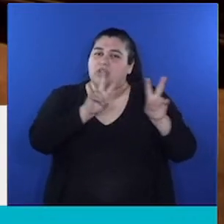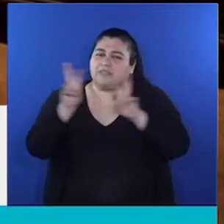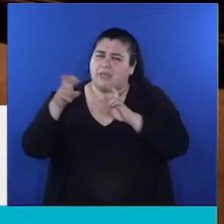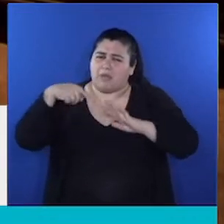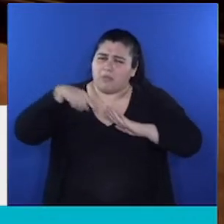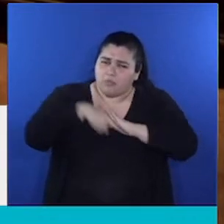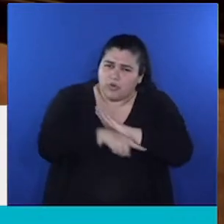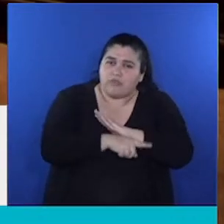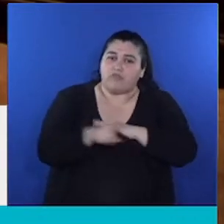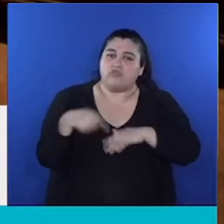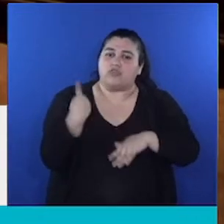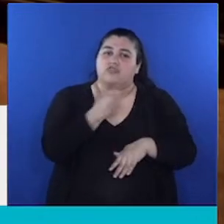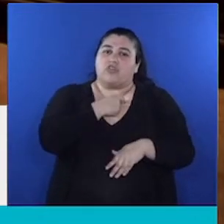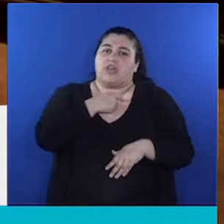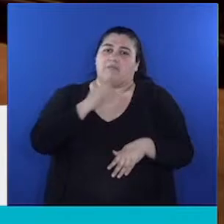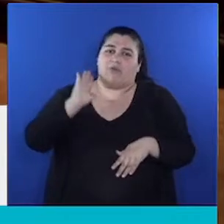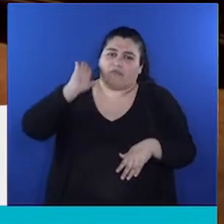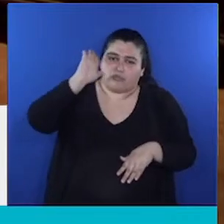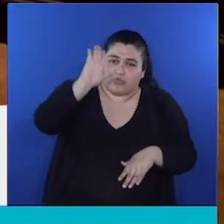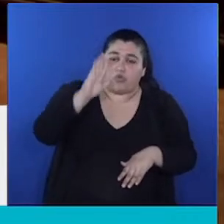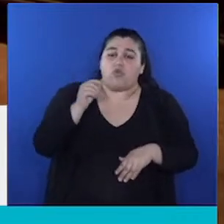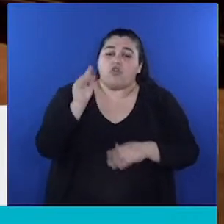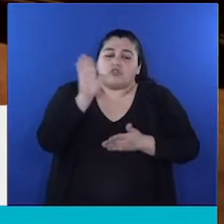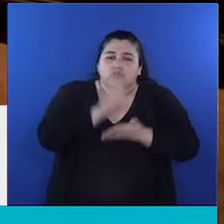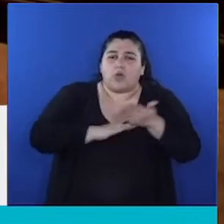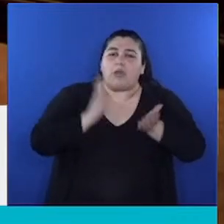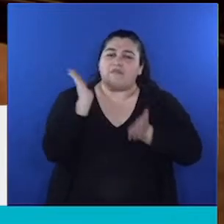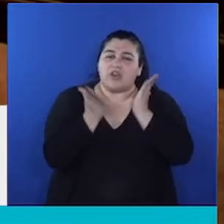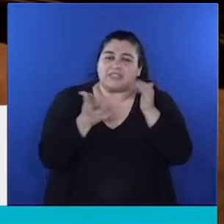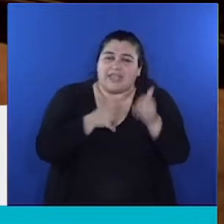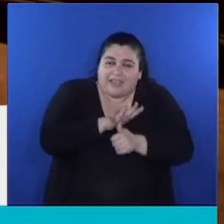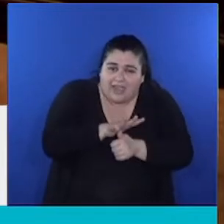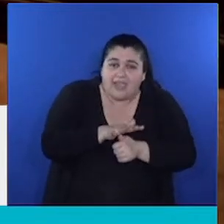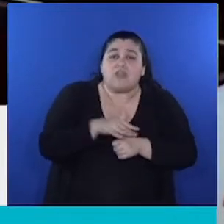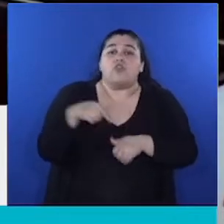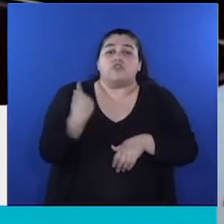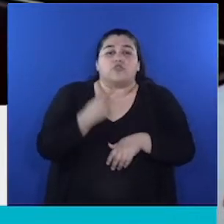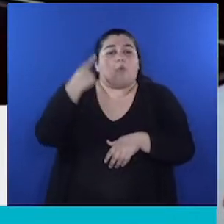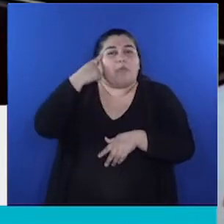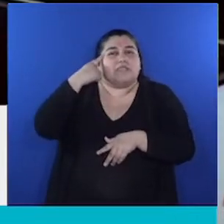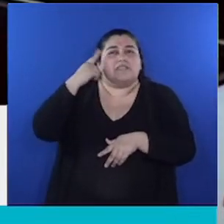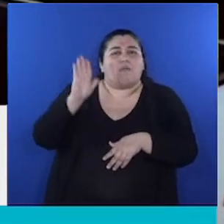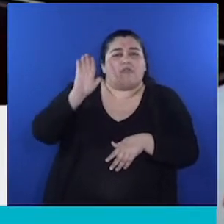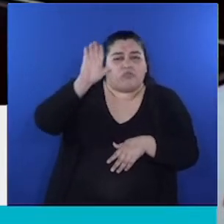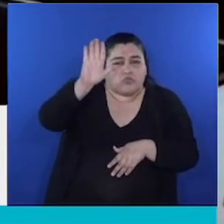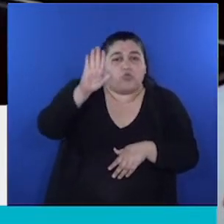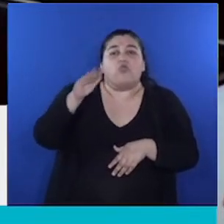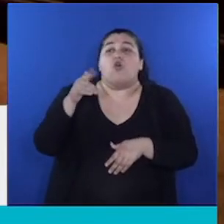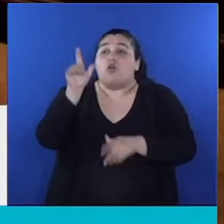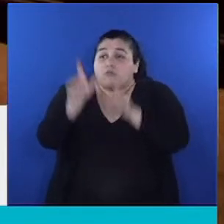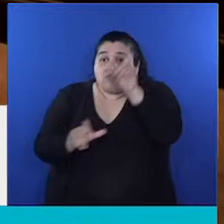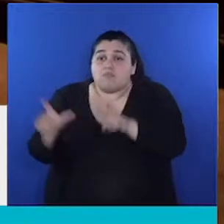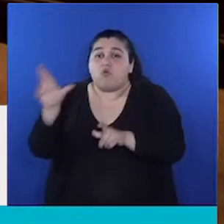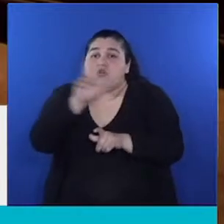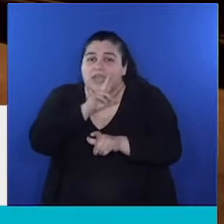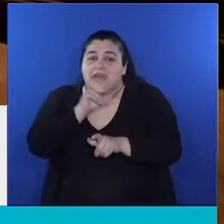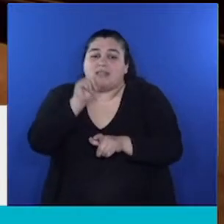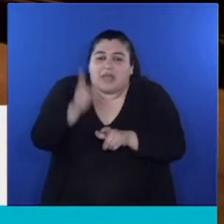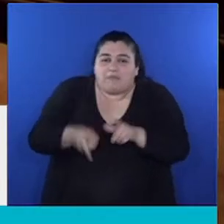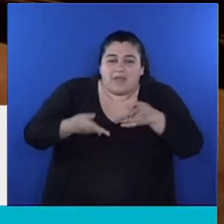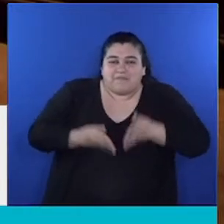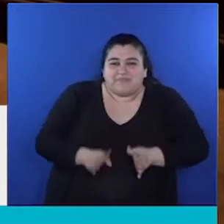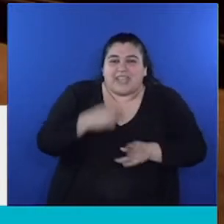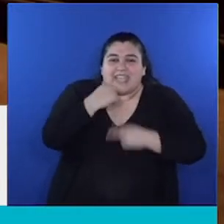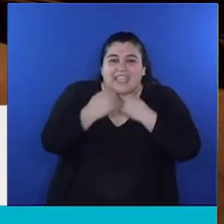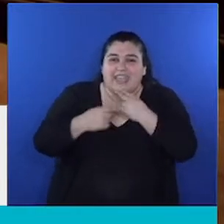futuro. Cuando hablamos de la violencia de género, cuando hablamos del futuro de las mujeres, hablamos del futuro de nuestras hijas, hablamos del